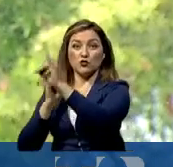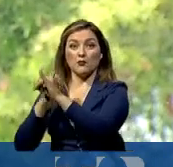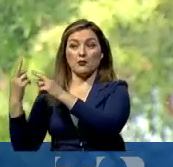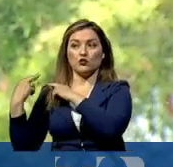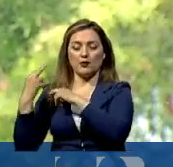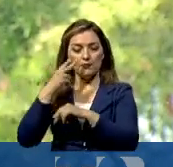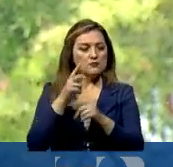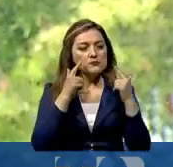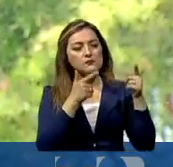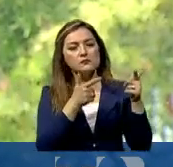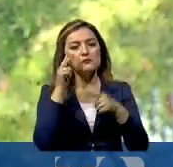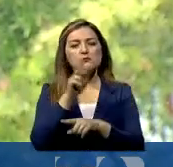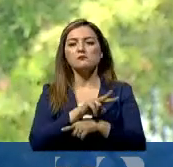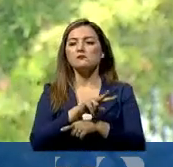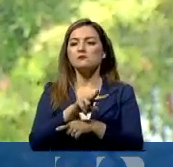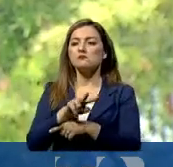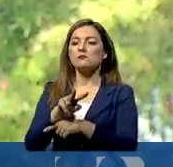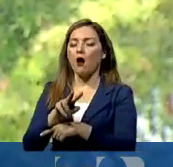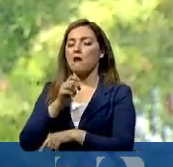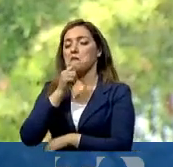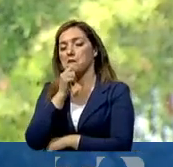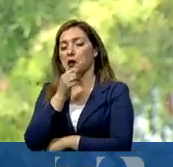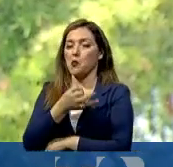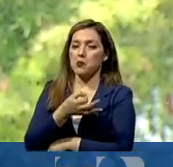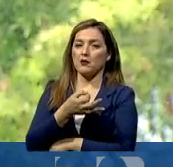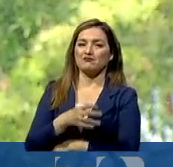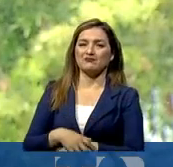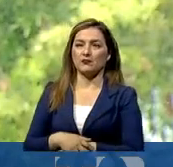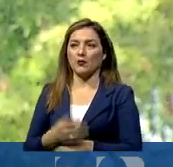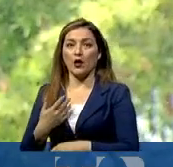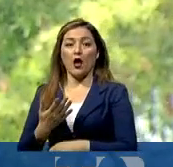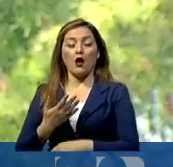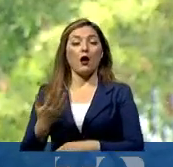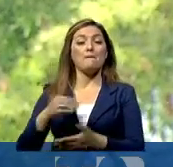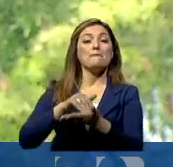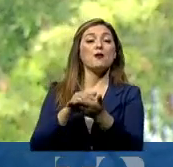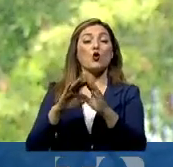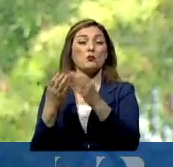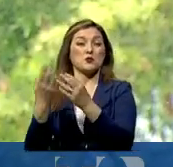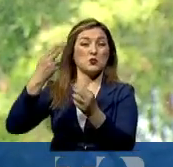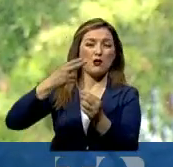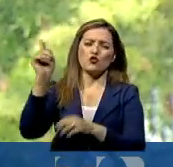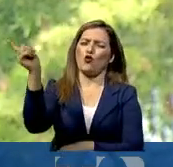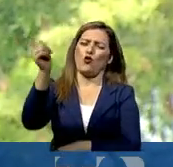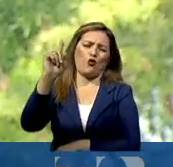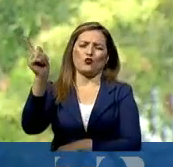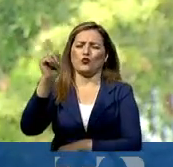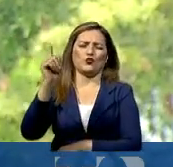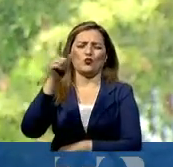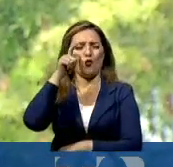establecido para la presentación no tiene voto no es miembro de la comisión es elección